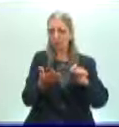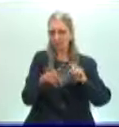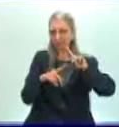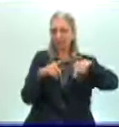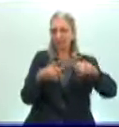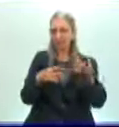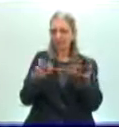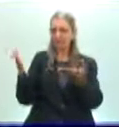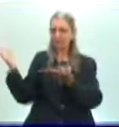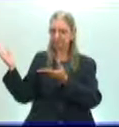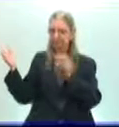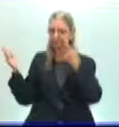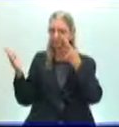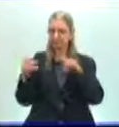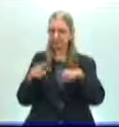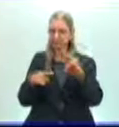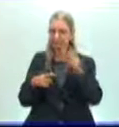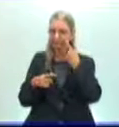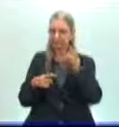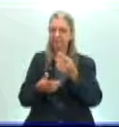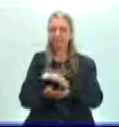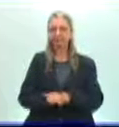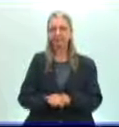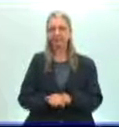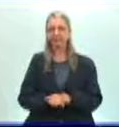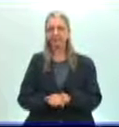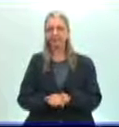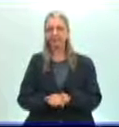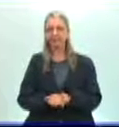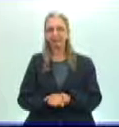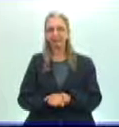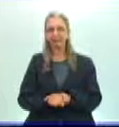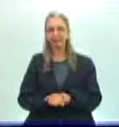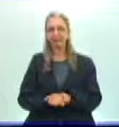tomen nota rápidamente sobre esta fórmula y continuamos.